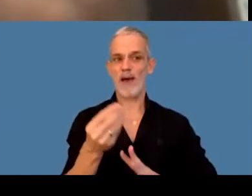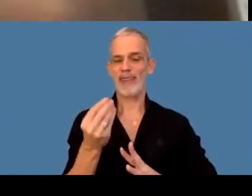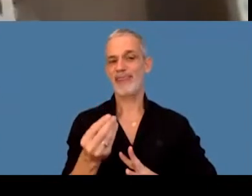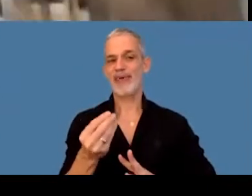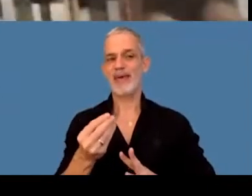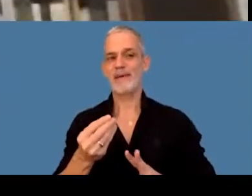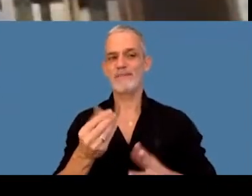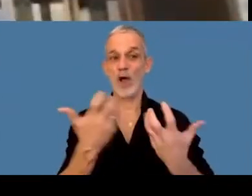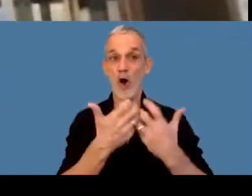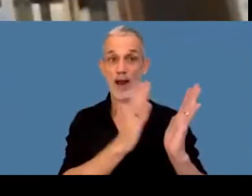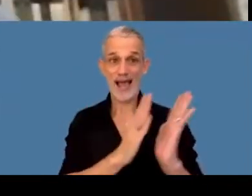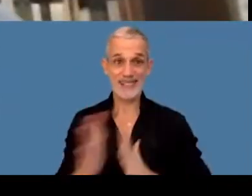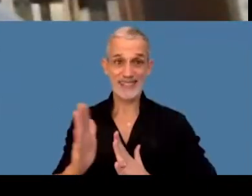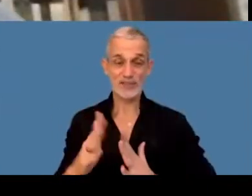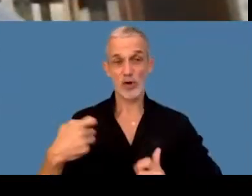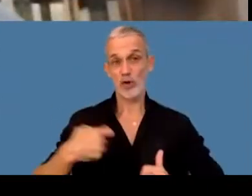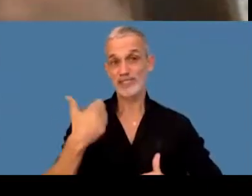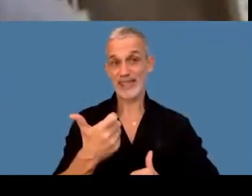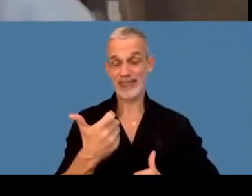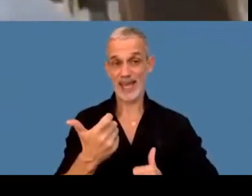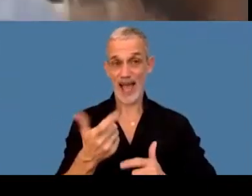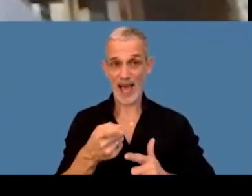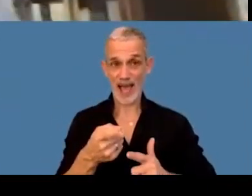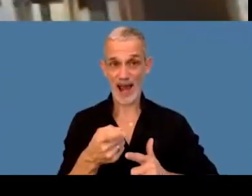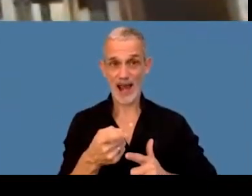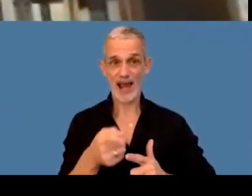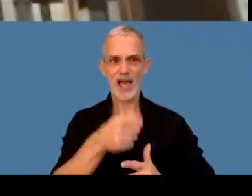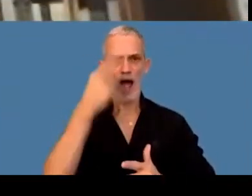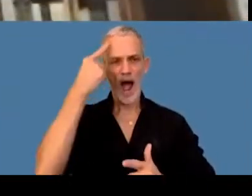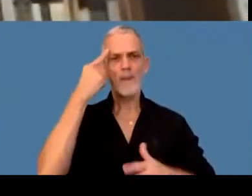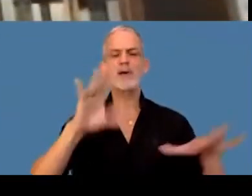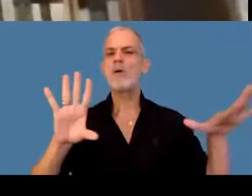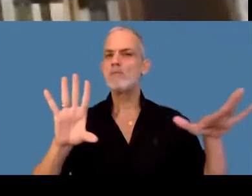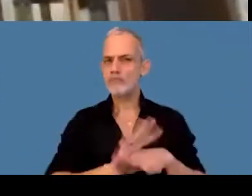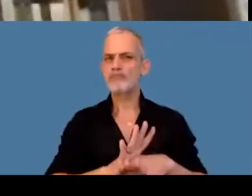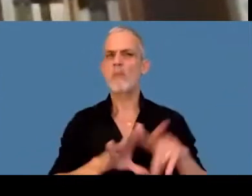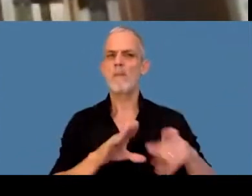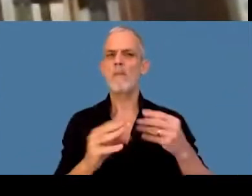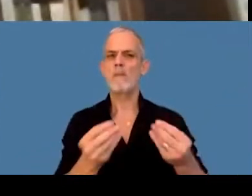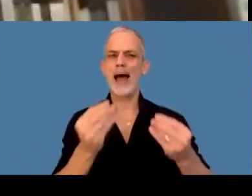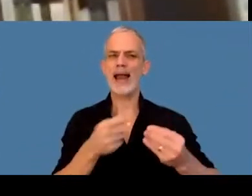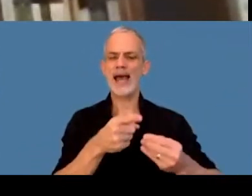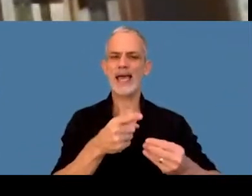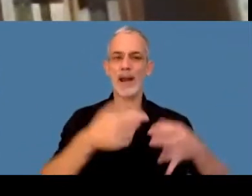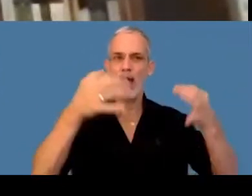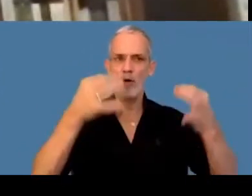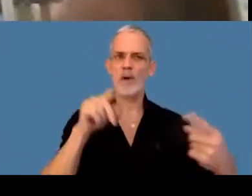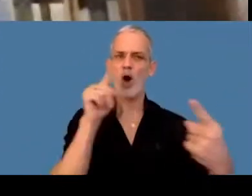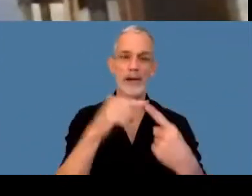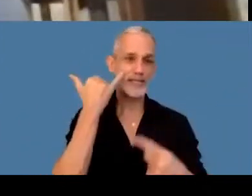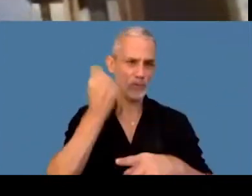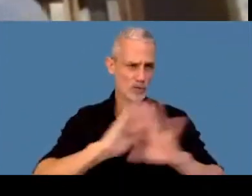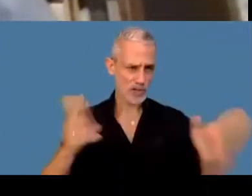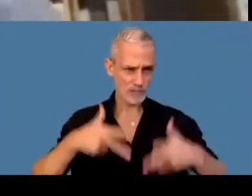de organización sindical, valga la redundancia, que considera más adecuada para el cumplimiento de sus fines. Y ya lo he señalado, si ustedes